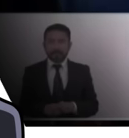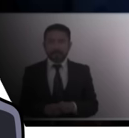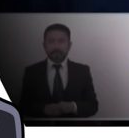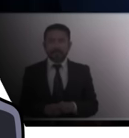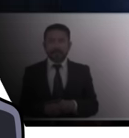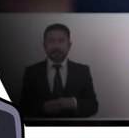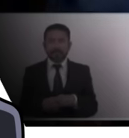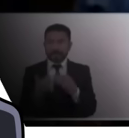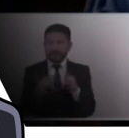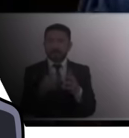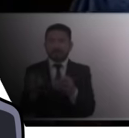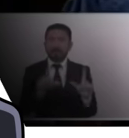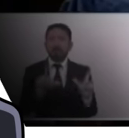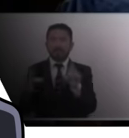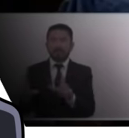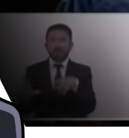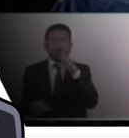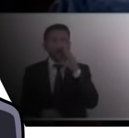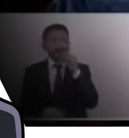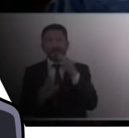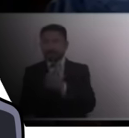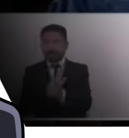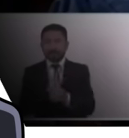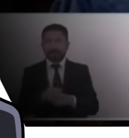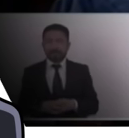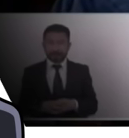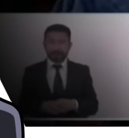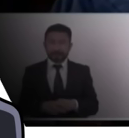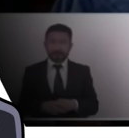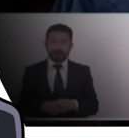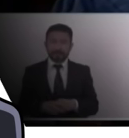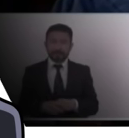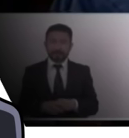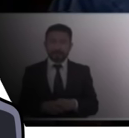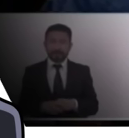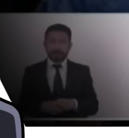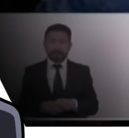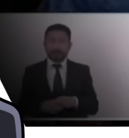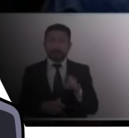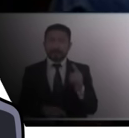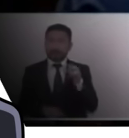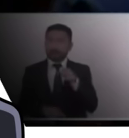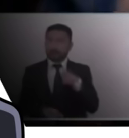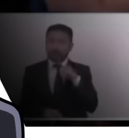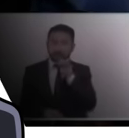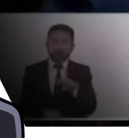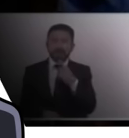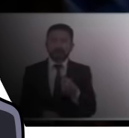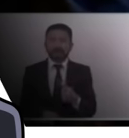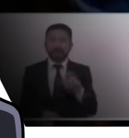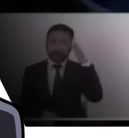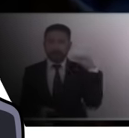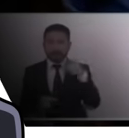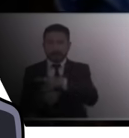Y varios tuvieran ese título de mentirosísimo. Quiero, antes de avanzar, poner, esto es lo que dijo